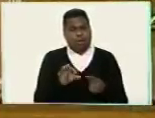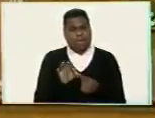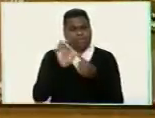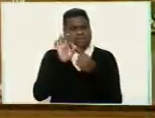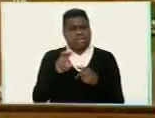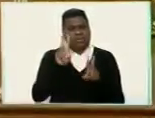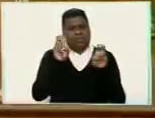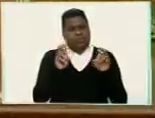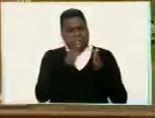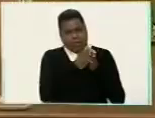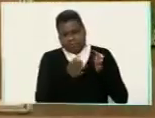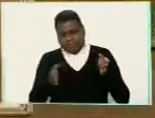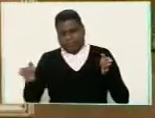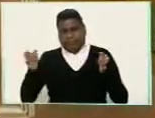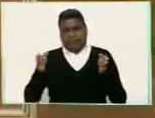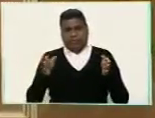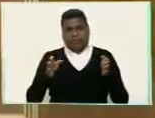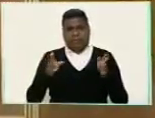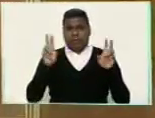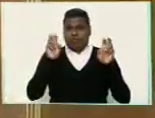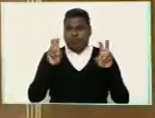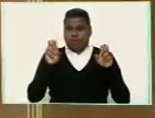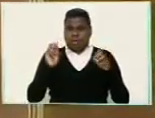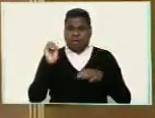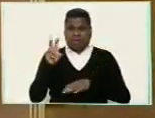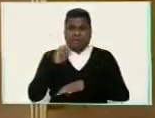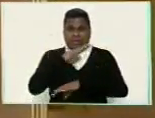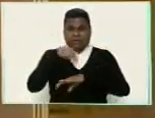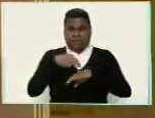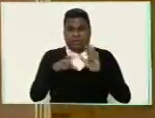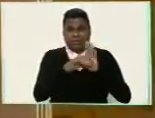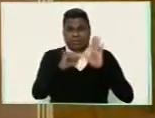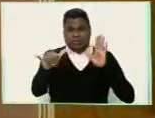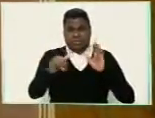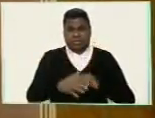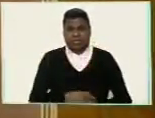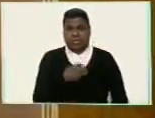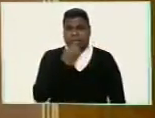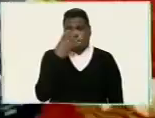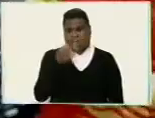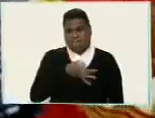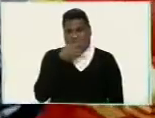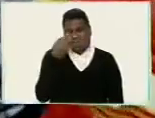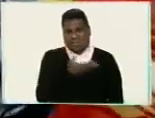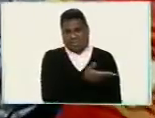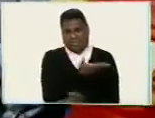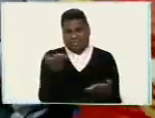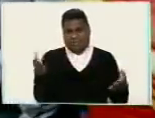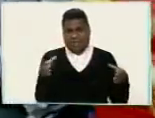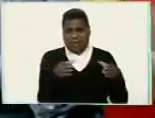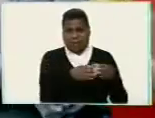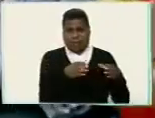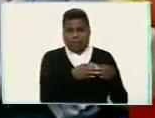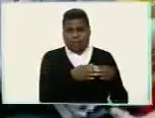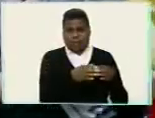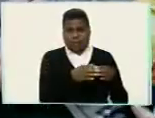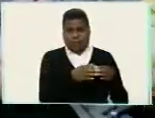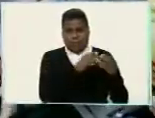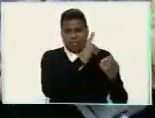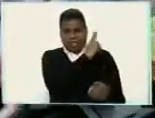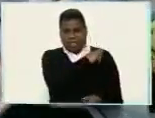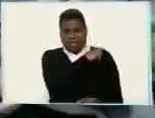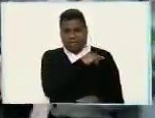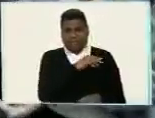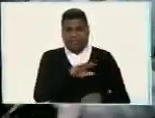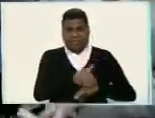nuevo comienzo de la Asamblea Nacional Constituyente. Buenas tardes a la Junta Directiva, a la